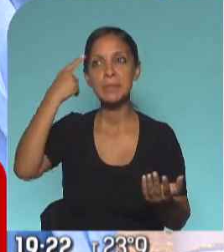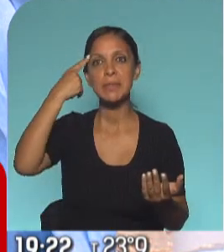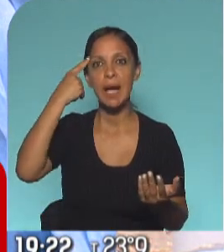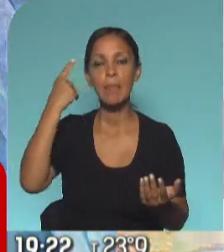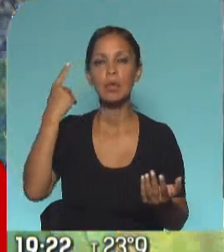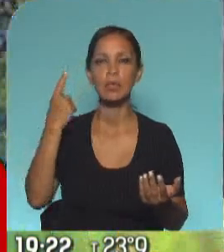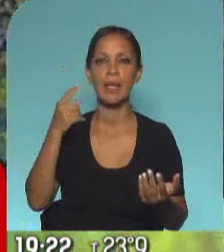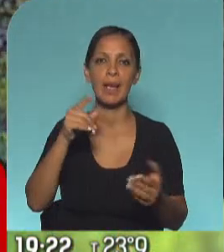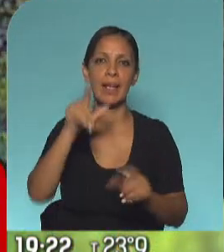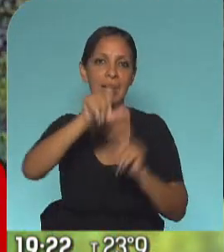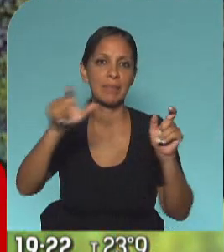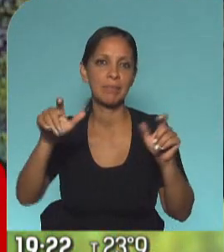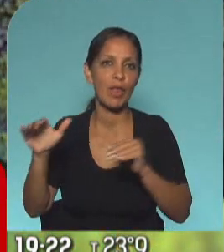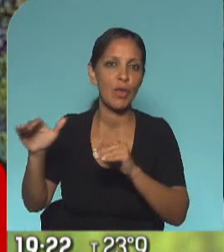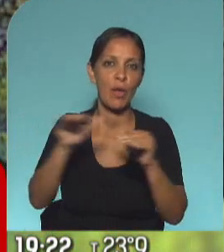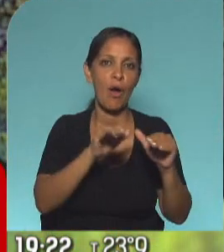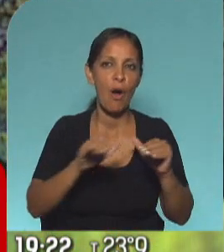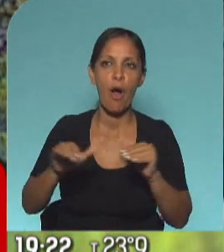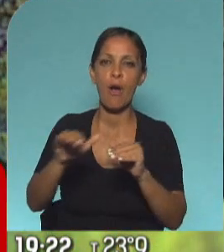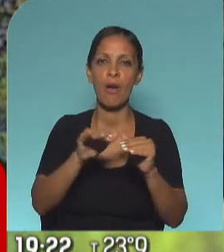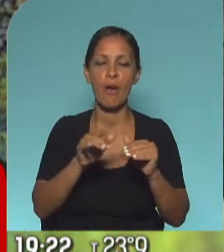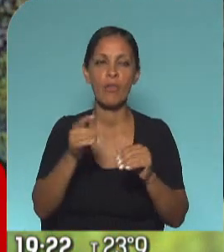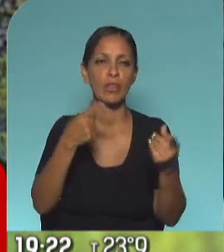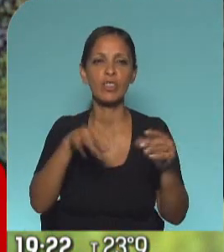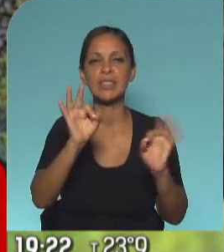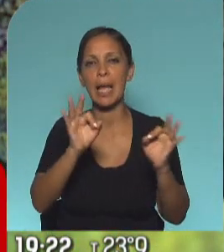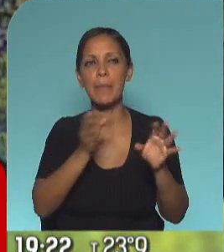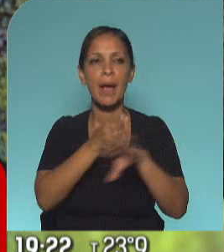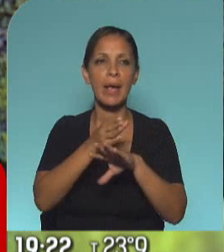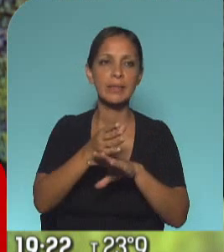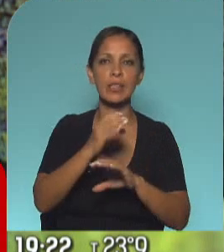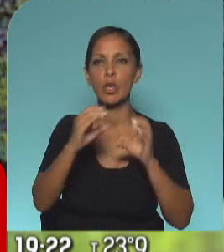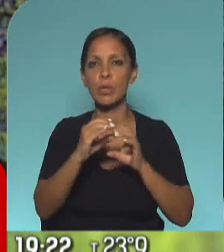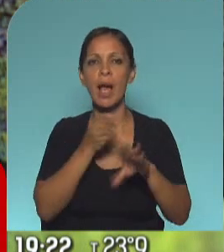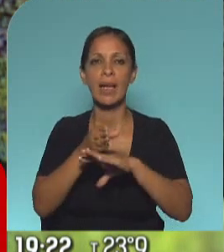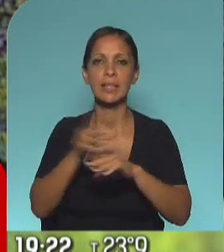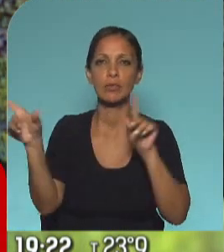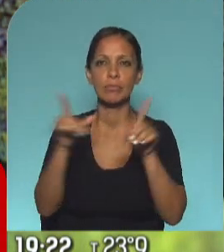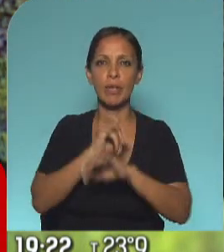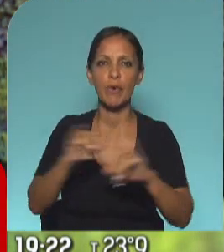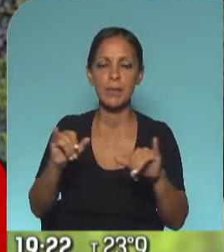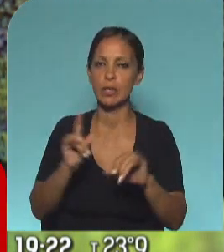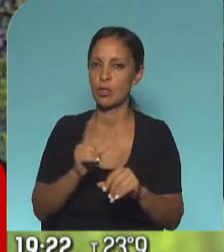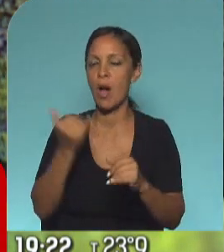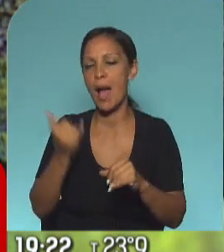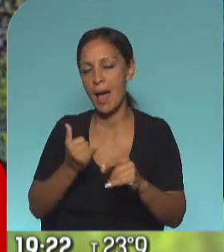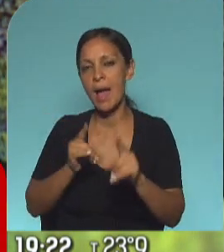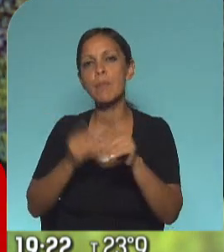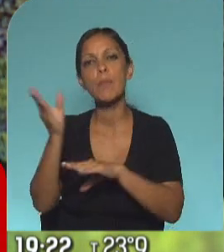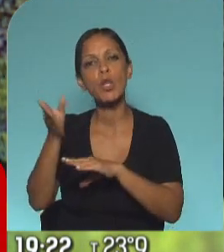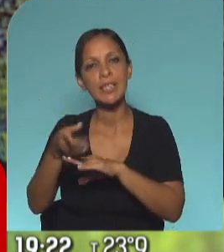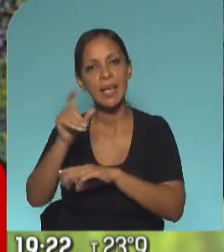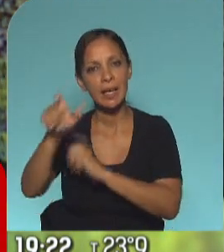realidad de la población es solamente una y que hay acceso a la comunicación y acceso a los medios, y hay un porcentaje que evidentemente